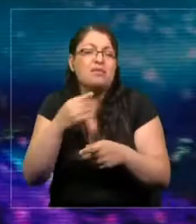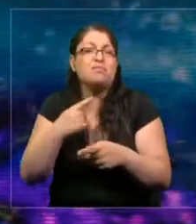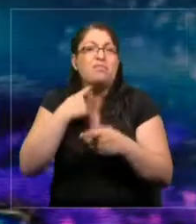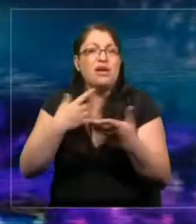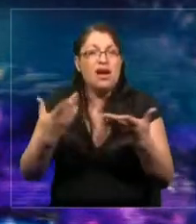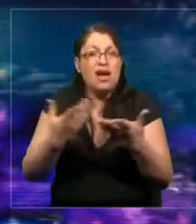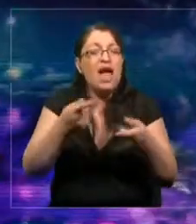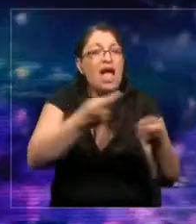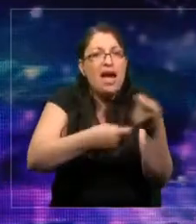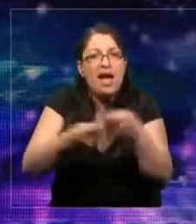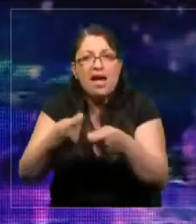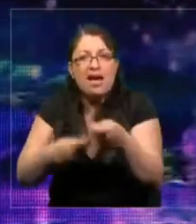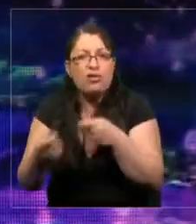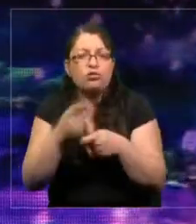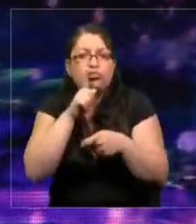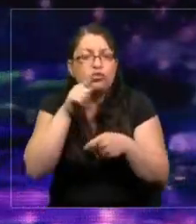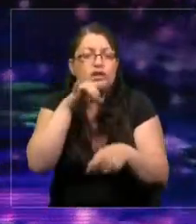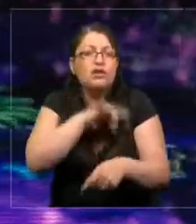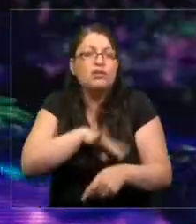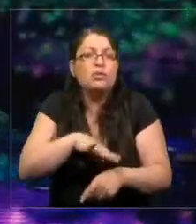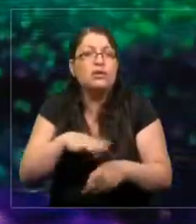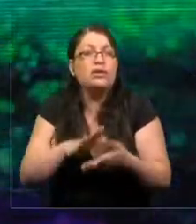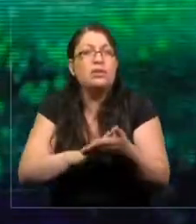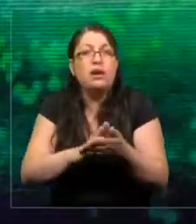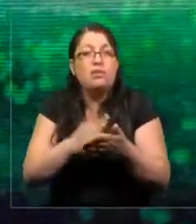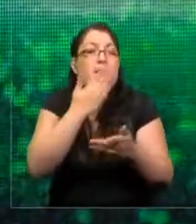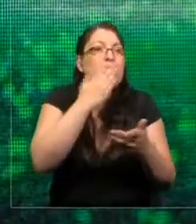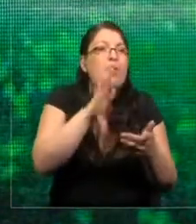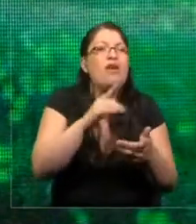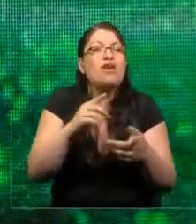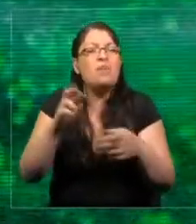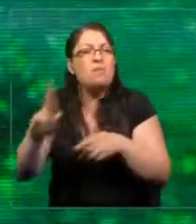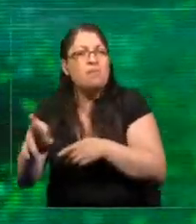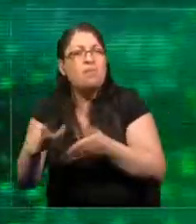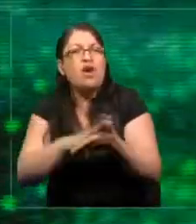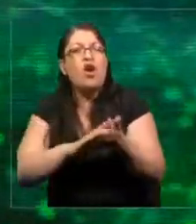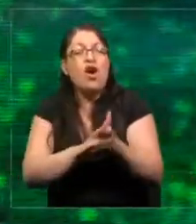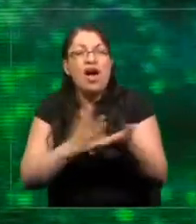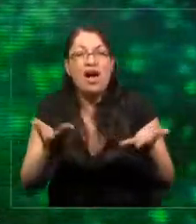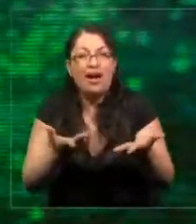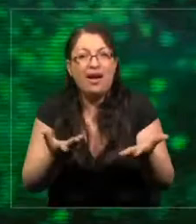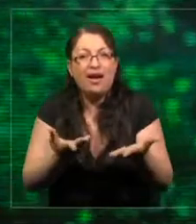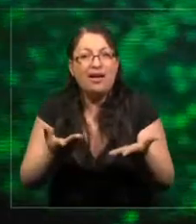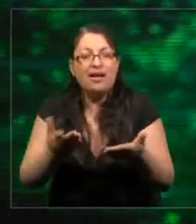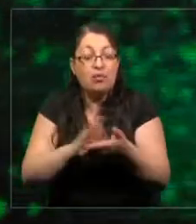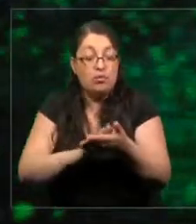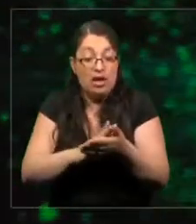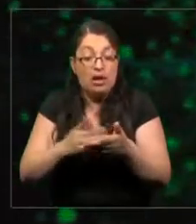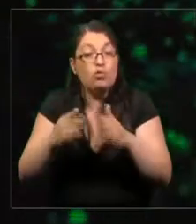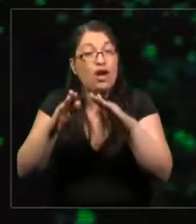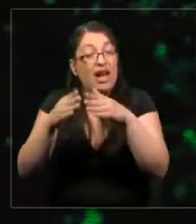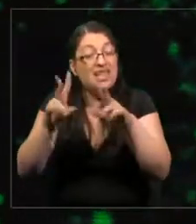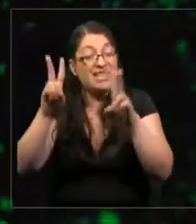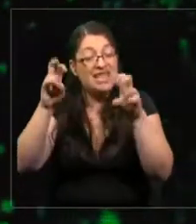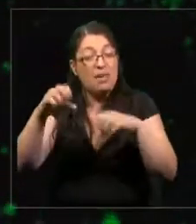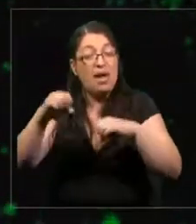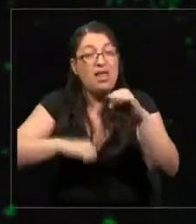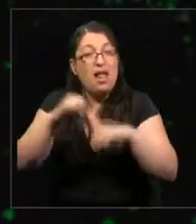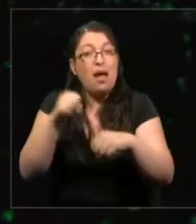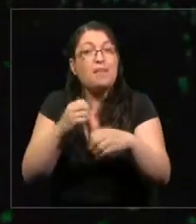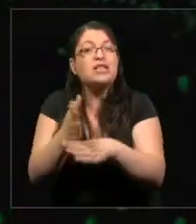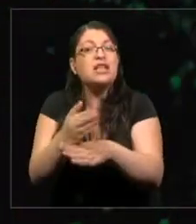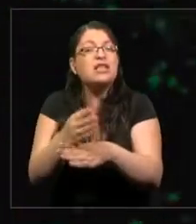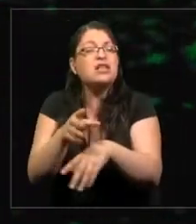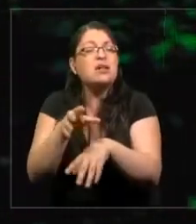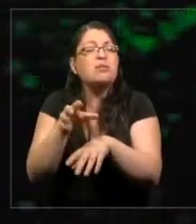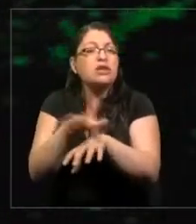en la economía tenemos en chile o en el mejor peor ejemplo de esto que fue el colapso por ejemplo de la salmonicultura que ocurrió en el